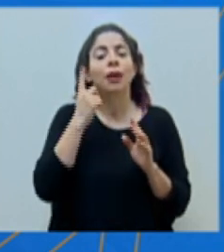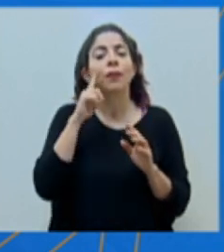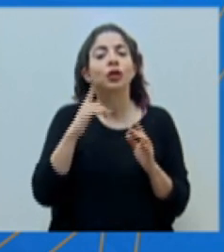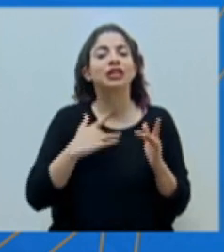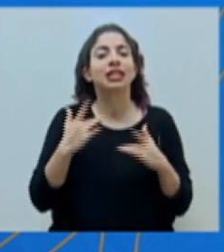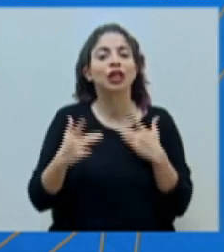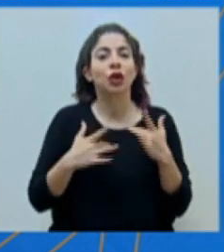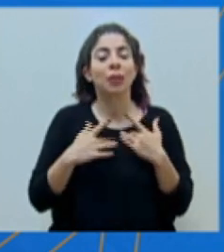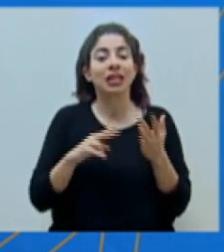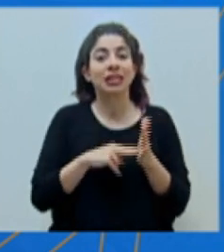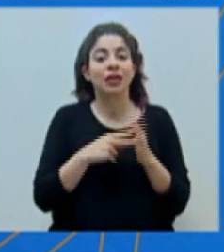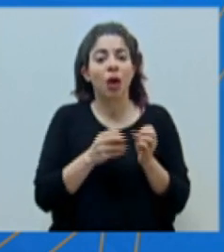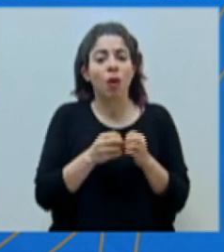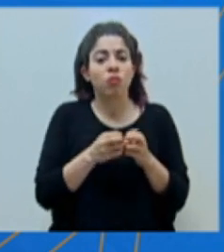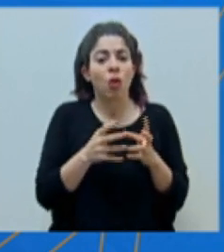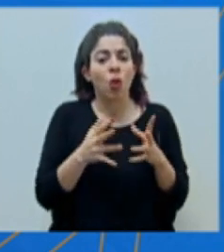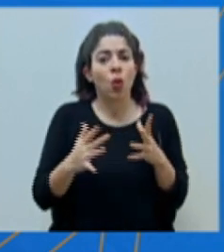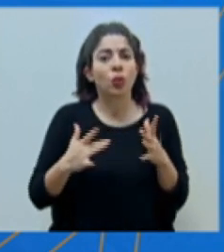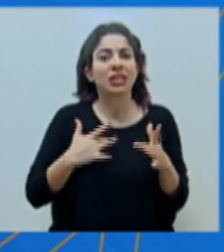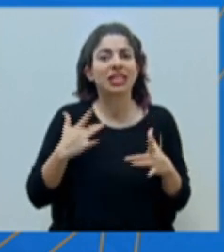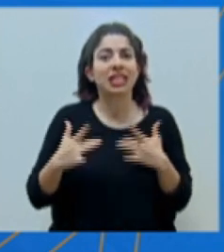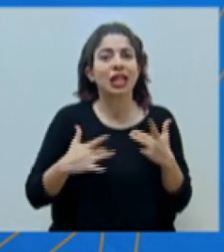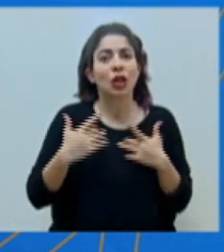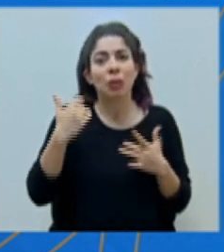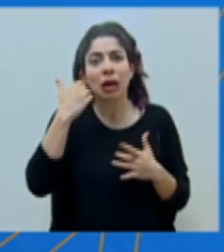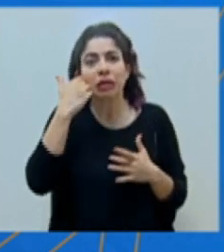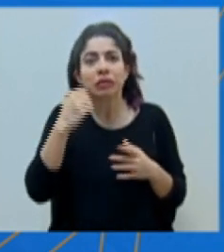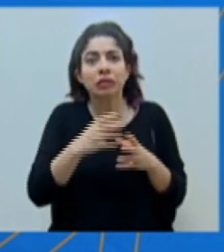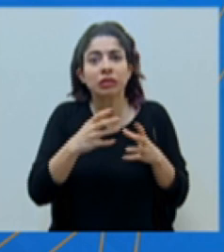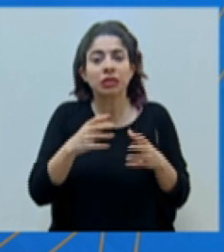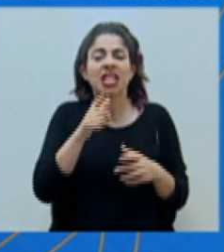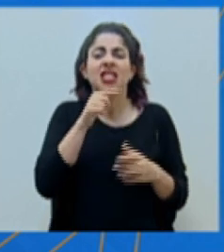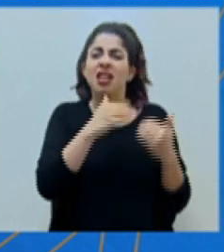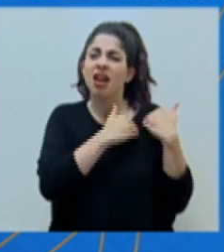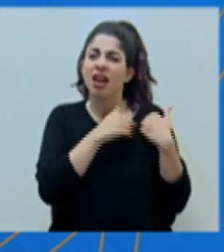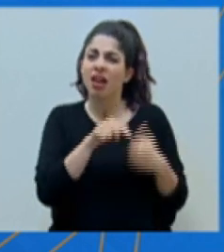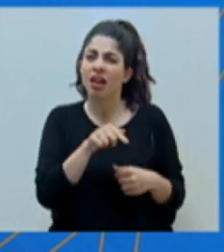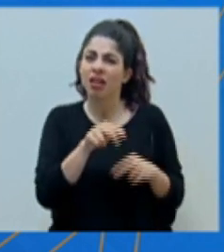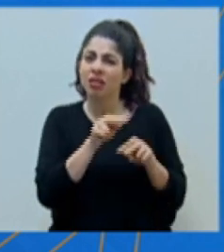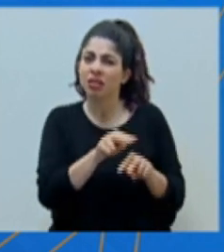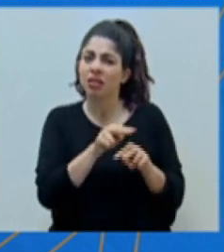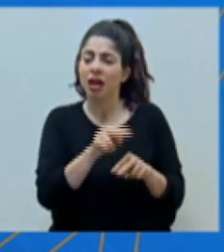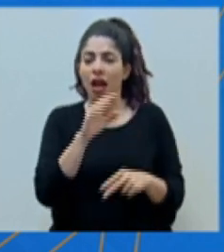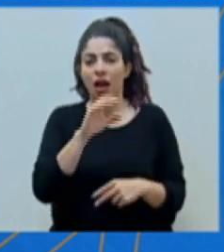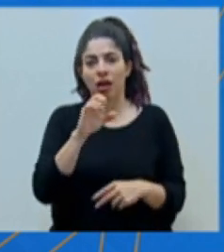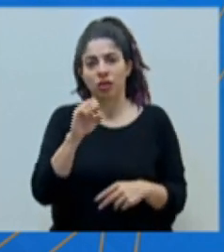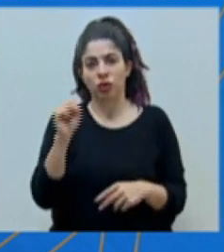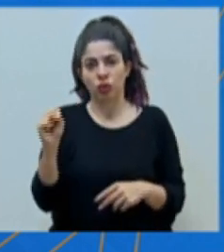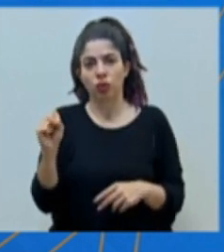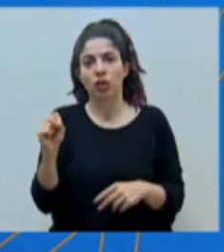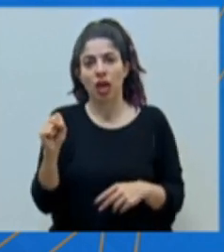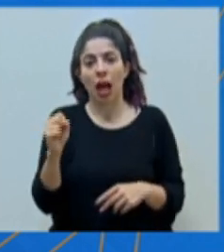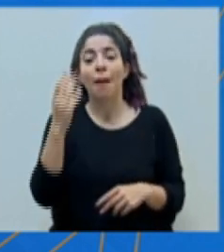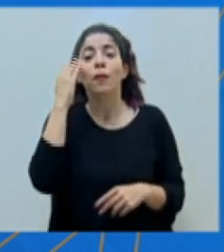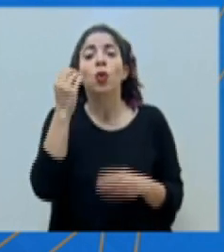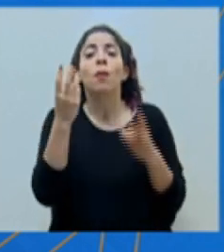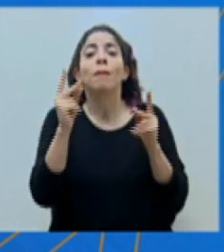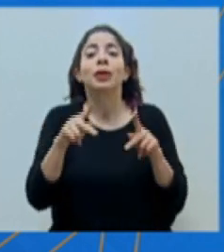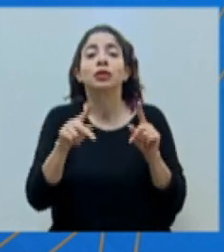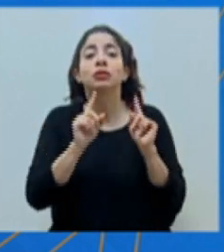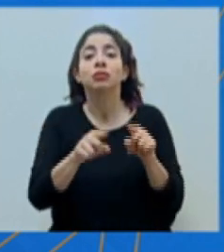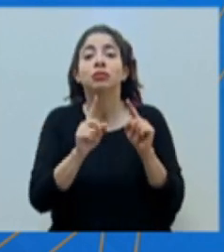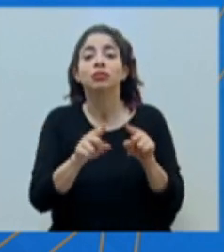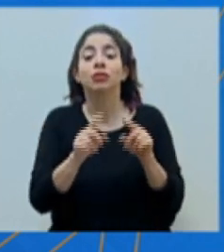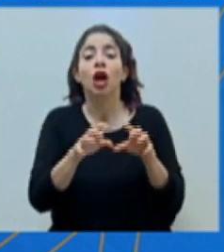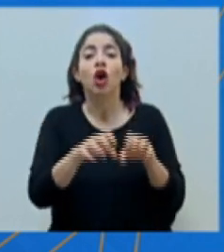considerado una advertencia temprana. Esto es un trabajo que desarrolla la Caja Costarricense de Seguro Social a partir de las consultas,